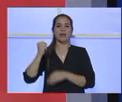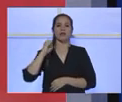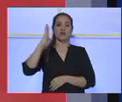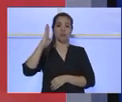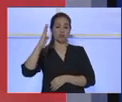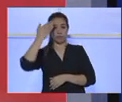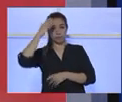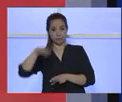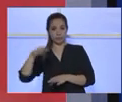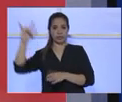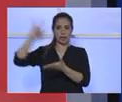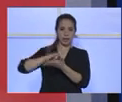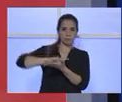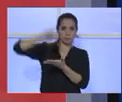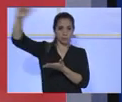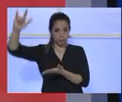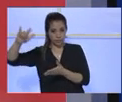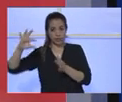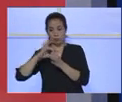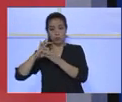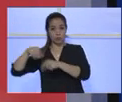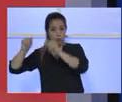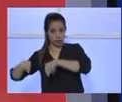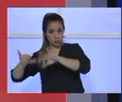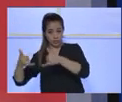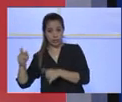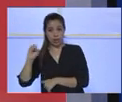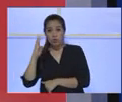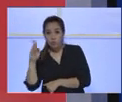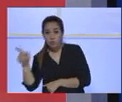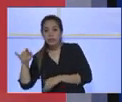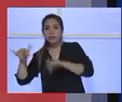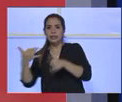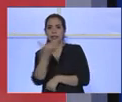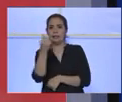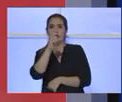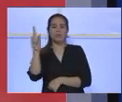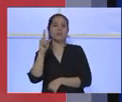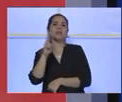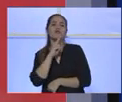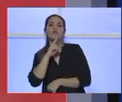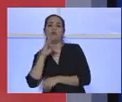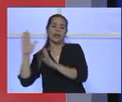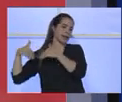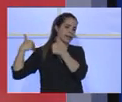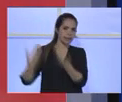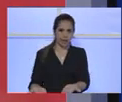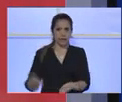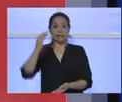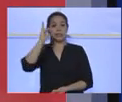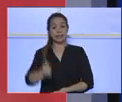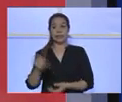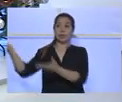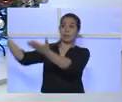llama Citacute DINAC, este club donó los $600.000 y estamos haciendo ya esa obra en este momento.